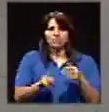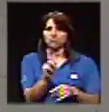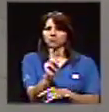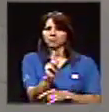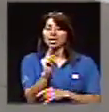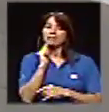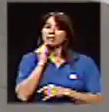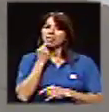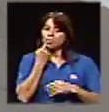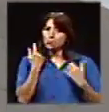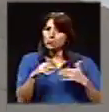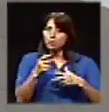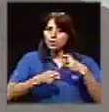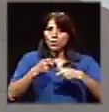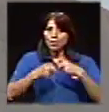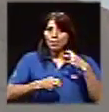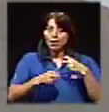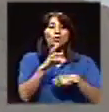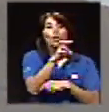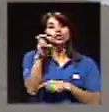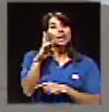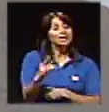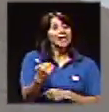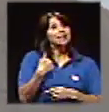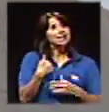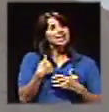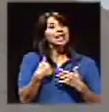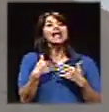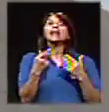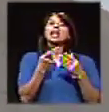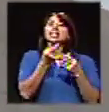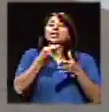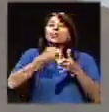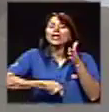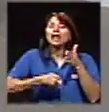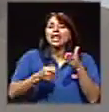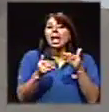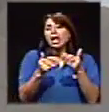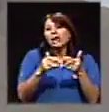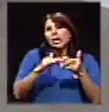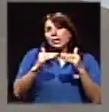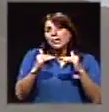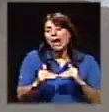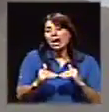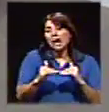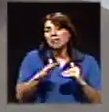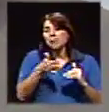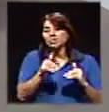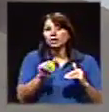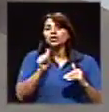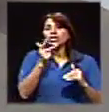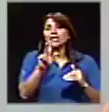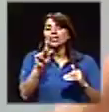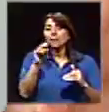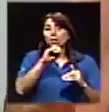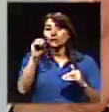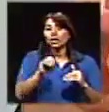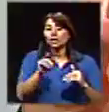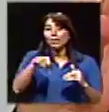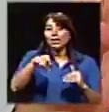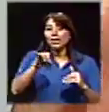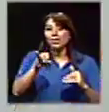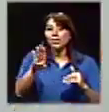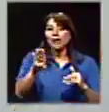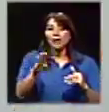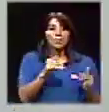históricamente serio. Costa Rica tiene una carga tributaria baja de aproximadamente el 13% del Producto Interno Bruto. Pero es casi la de Guatemala, que es un